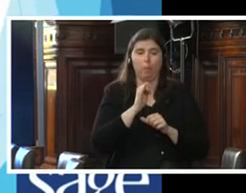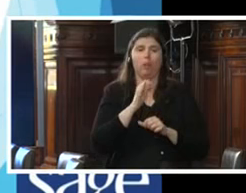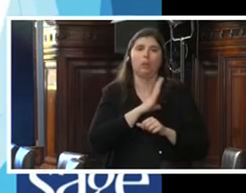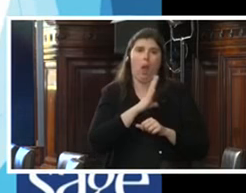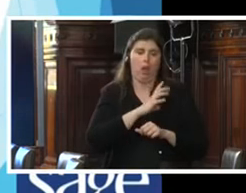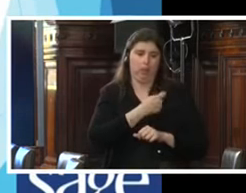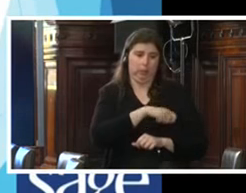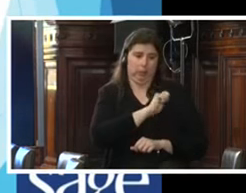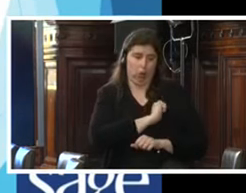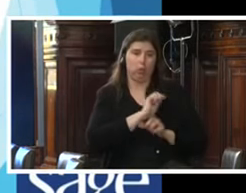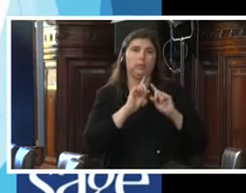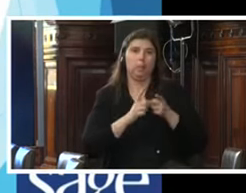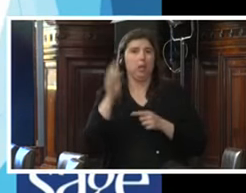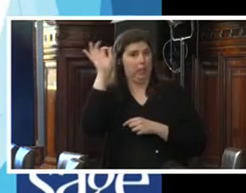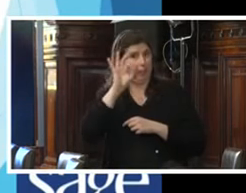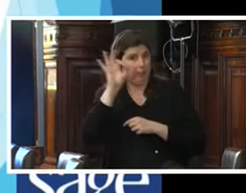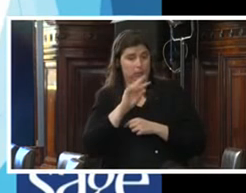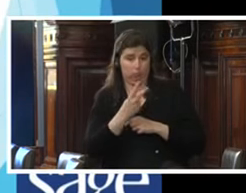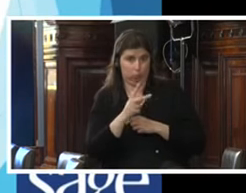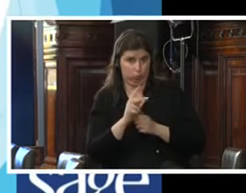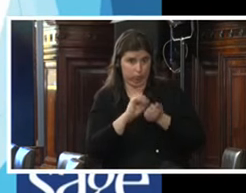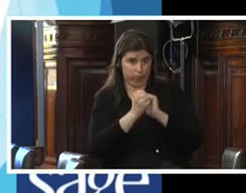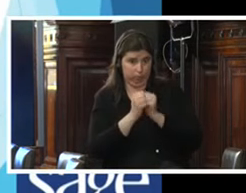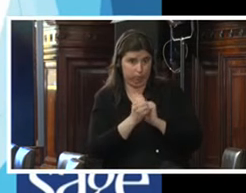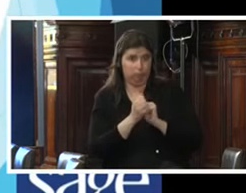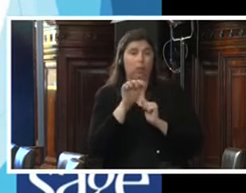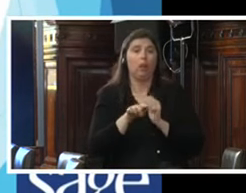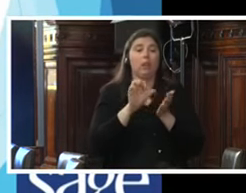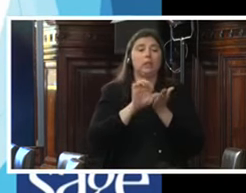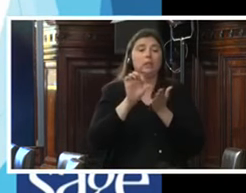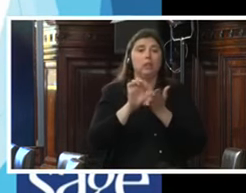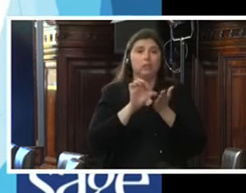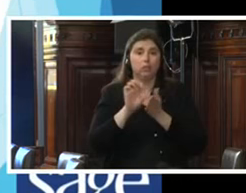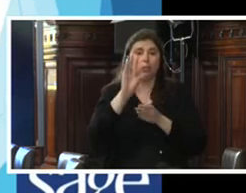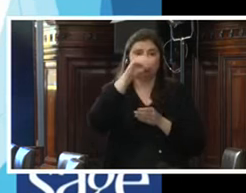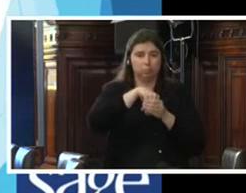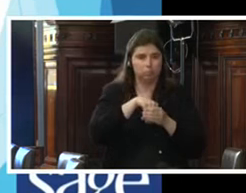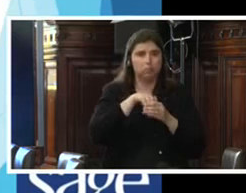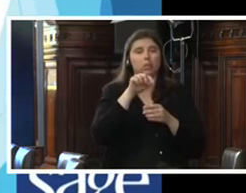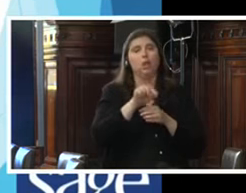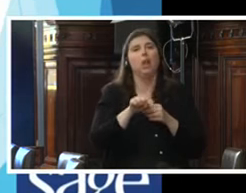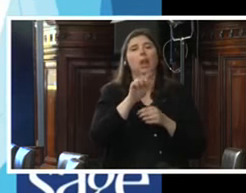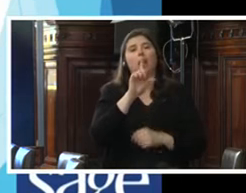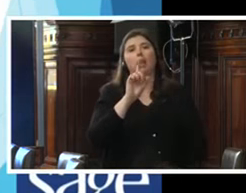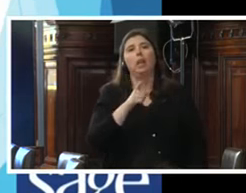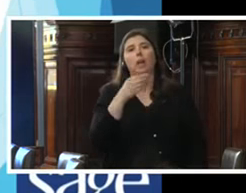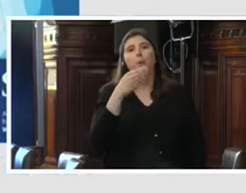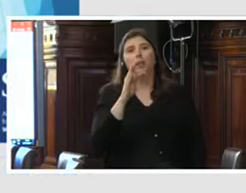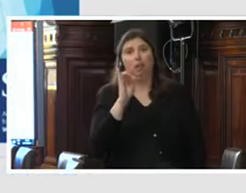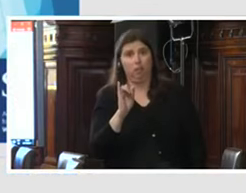el tíbet excusas incluso esta versión de las tres válvulas de conversiones tranquilidad martes time